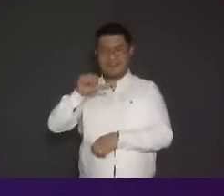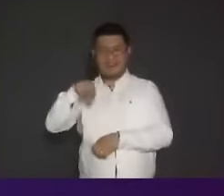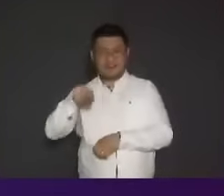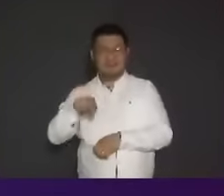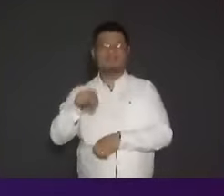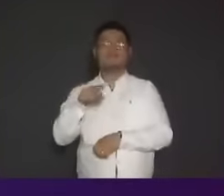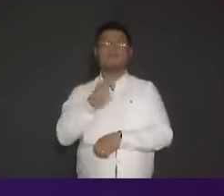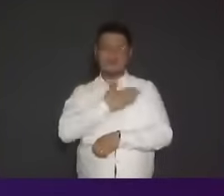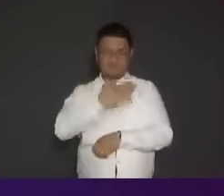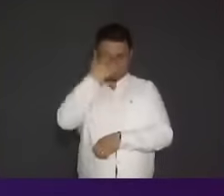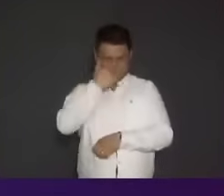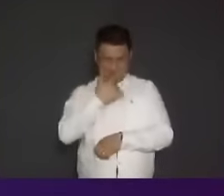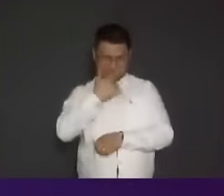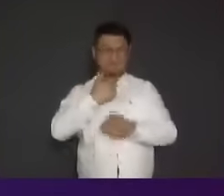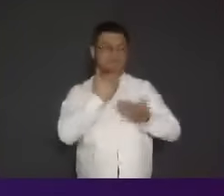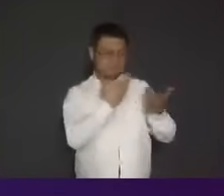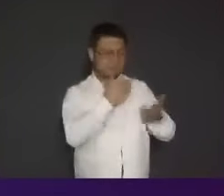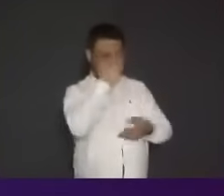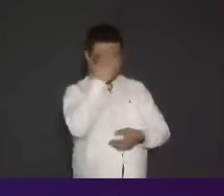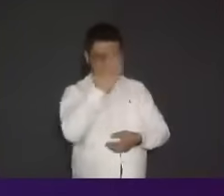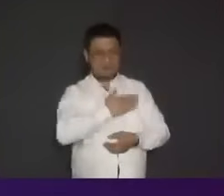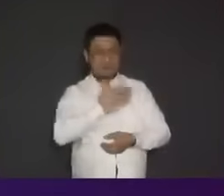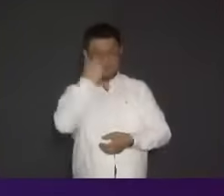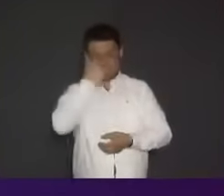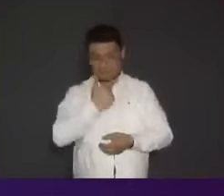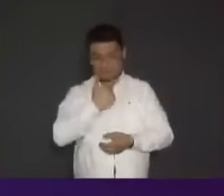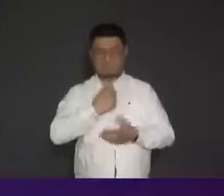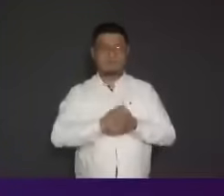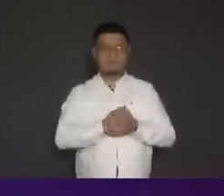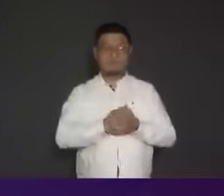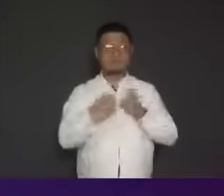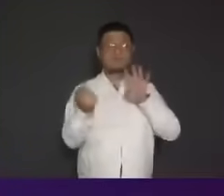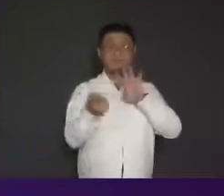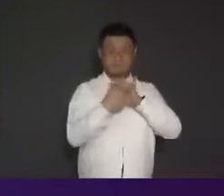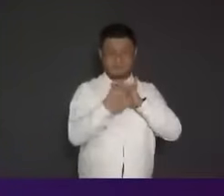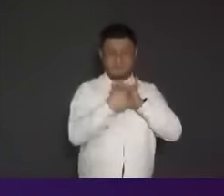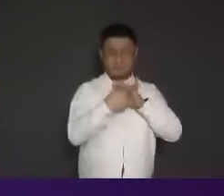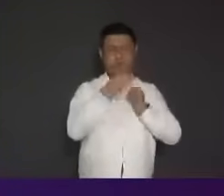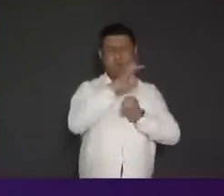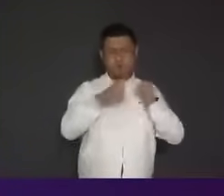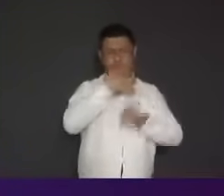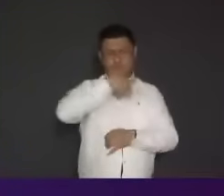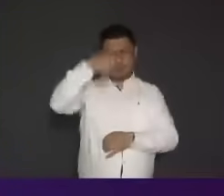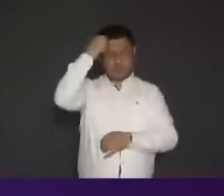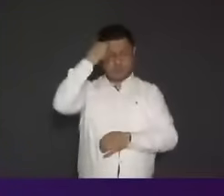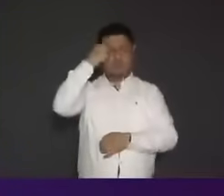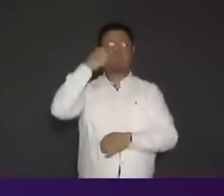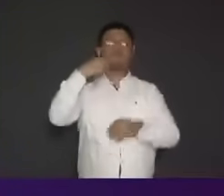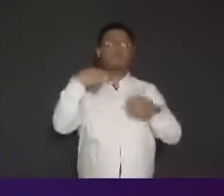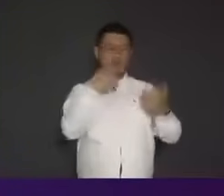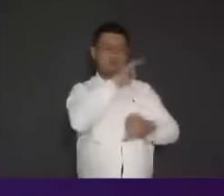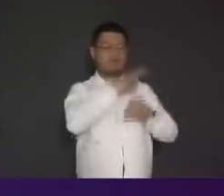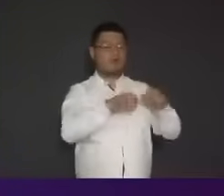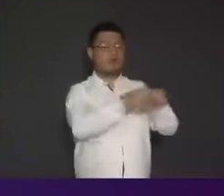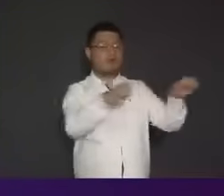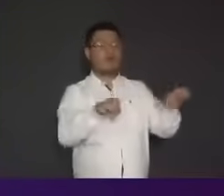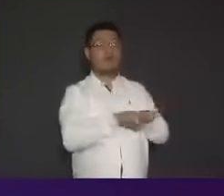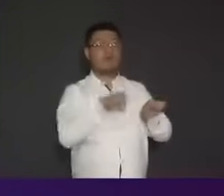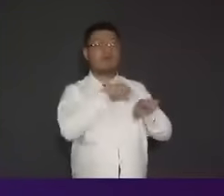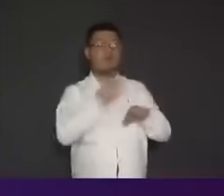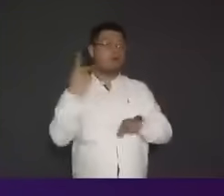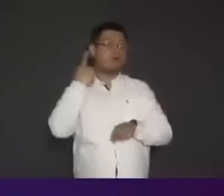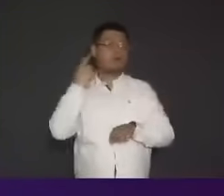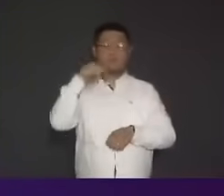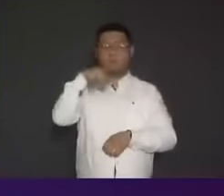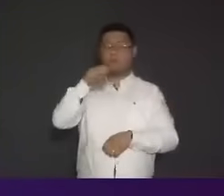noches. Buenas noches. Y saludamos también por la coalición Sigamos Haciendo Historia en Yucatán, conformada por Movimiento Regeneración Nacional, Partido